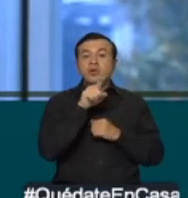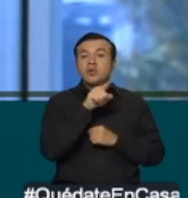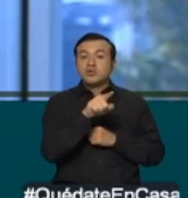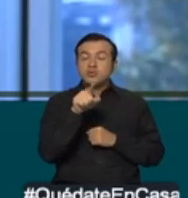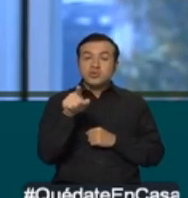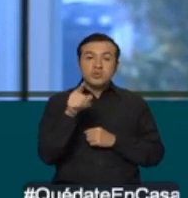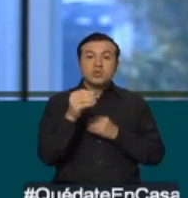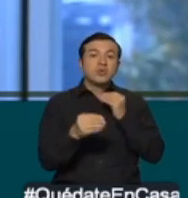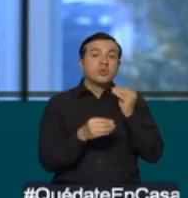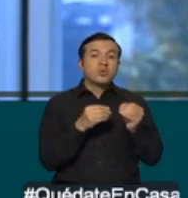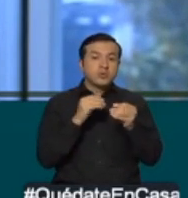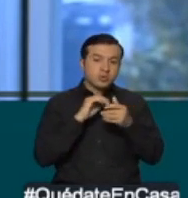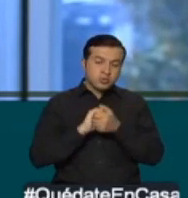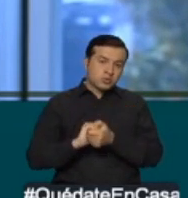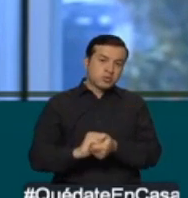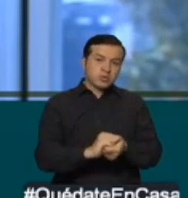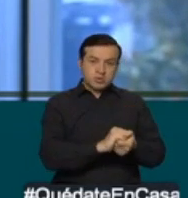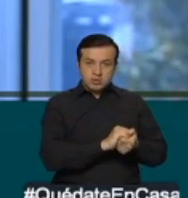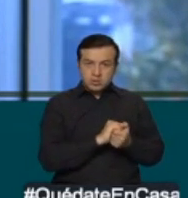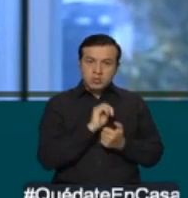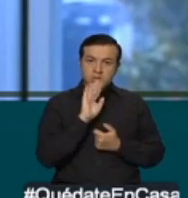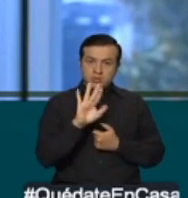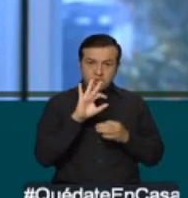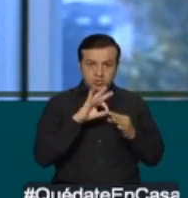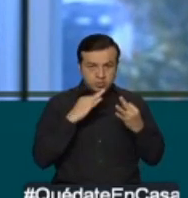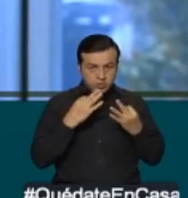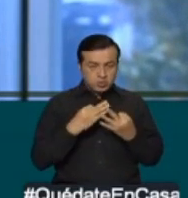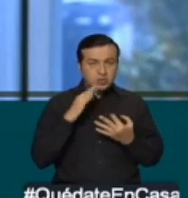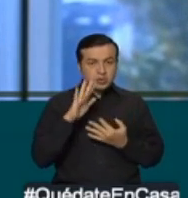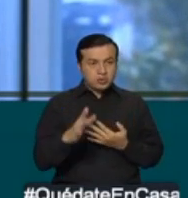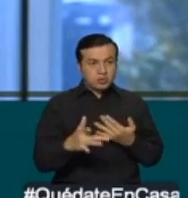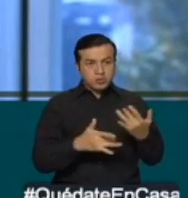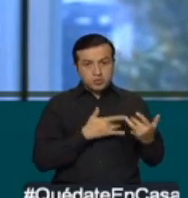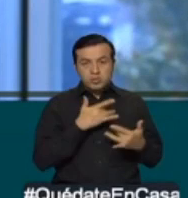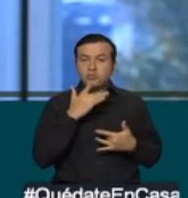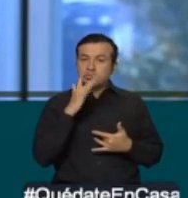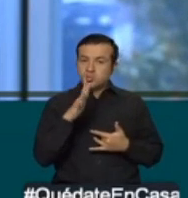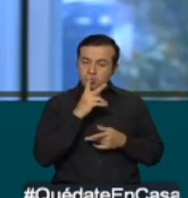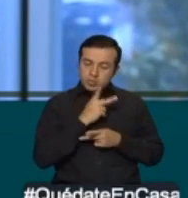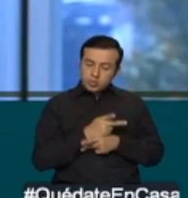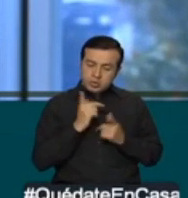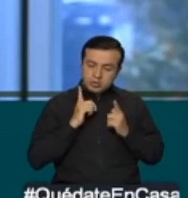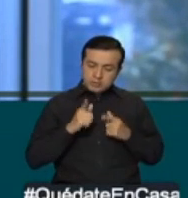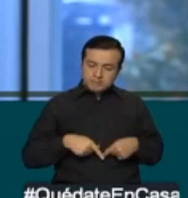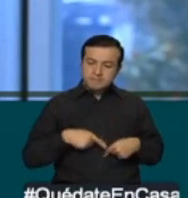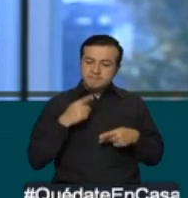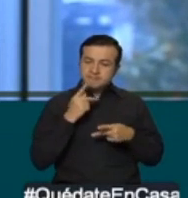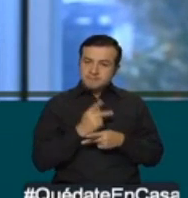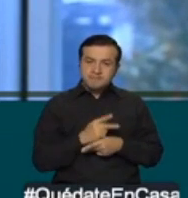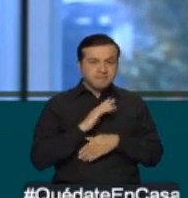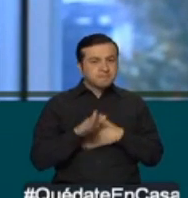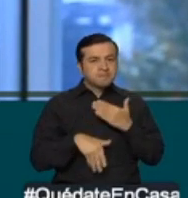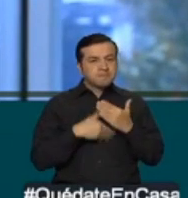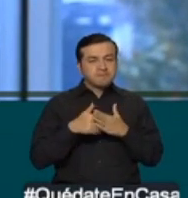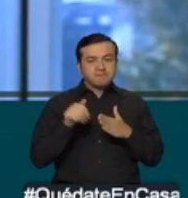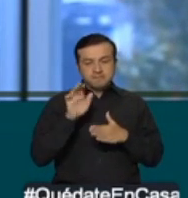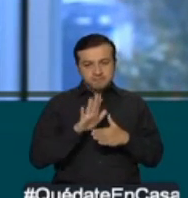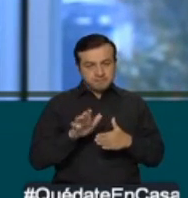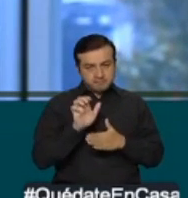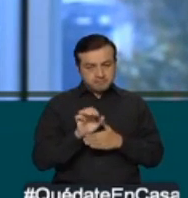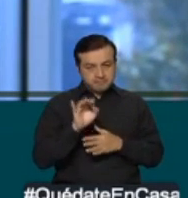también sea solidario con su familia con sus bienes con su bienestar con el bienestar de todos los ecuatorianos